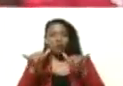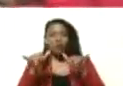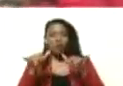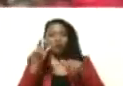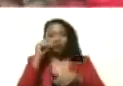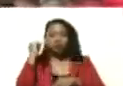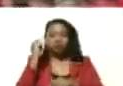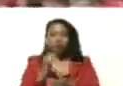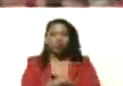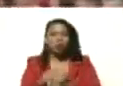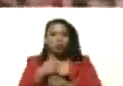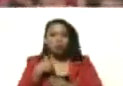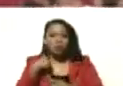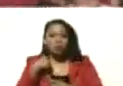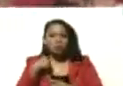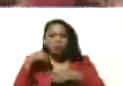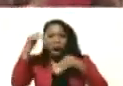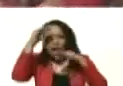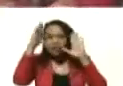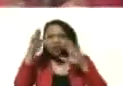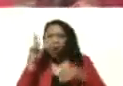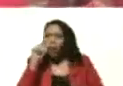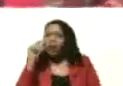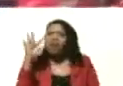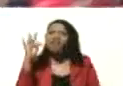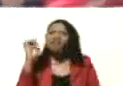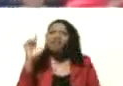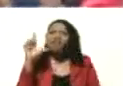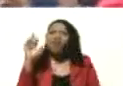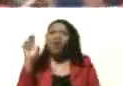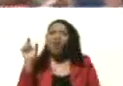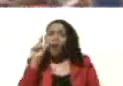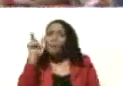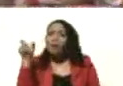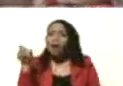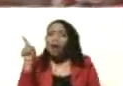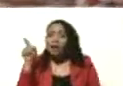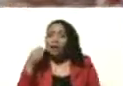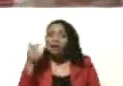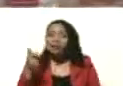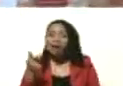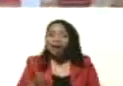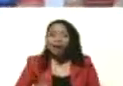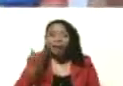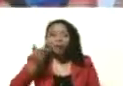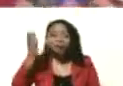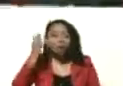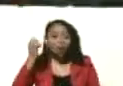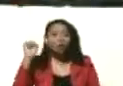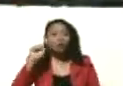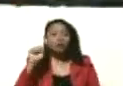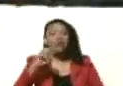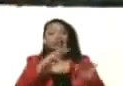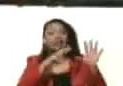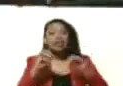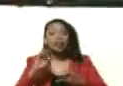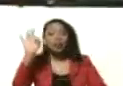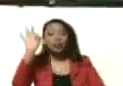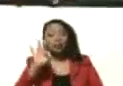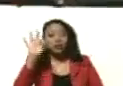escucho a Flor hablaba de la importancia de la mujer. Sí, más del